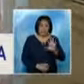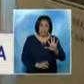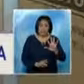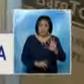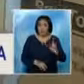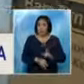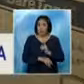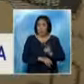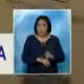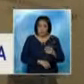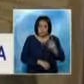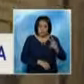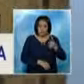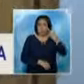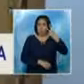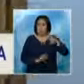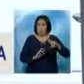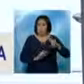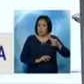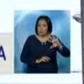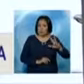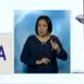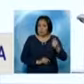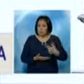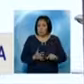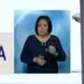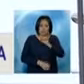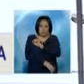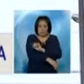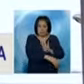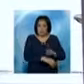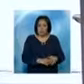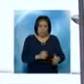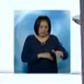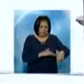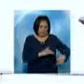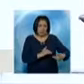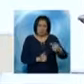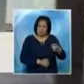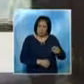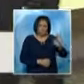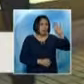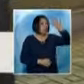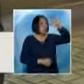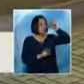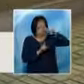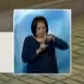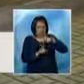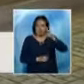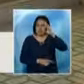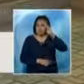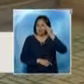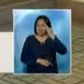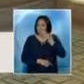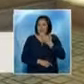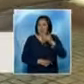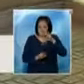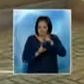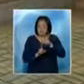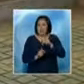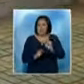fue el segundo robo en San Borja durante la madrugada. Las cámaras de seguridad serán pieza clave para que la policía logre identificar a